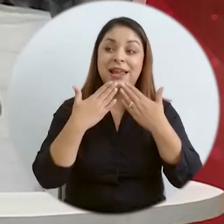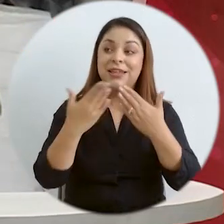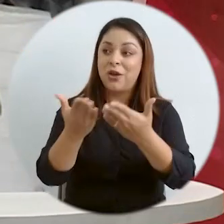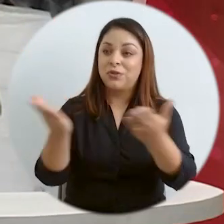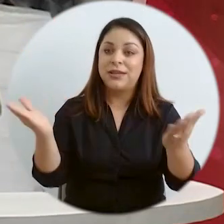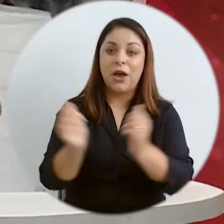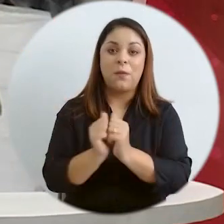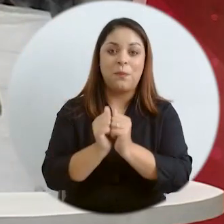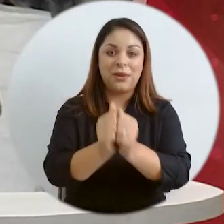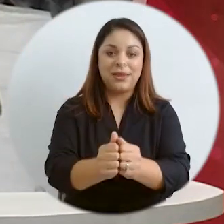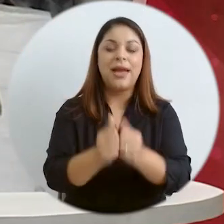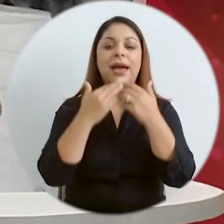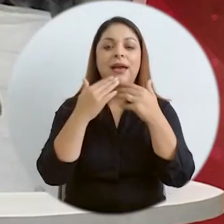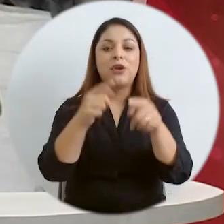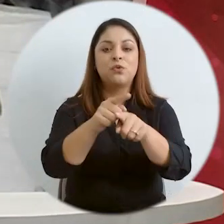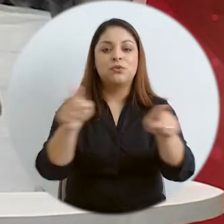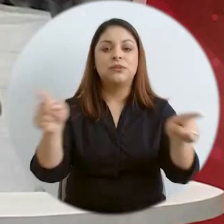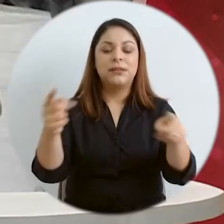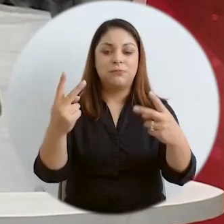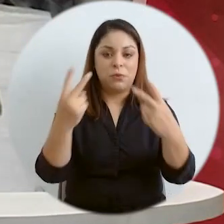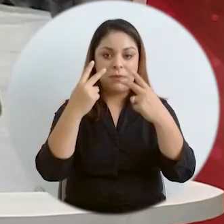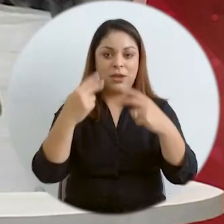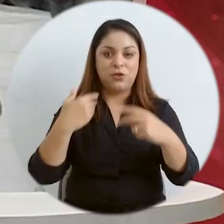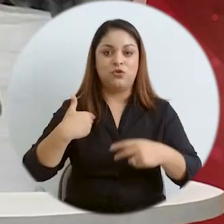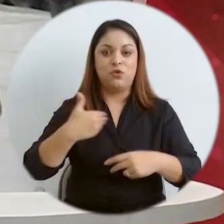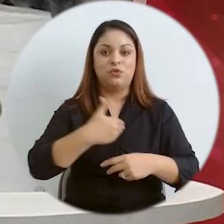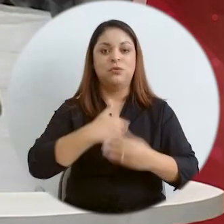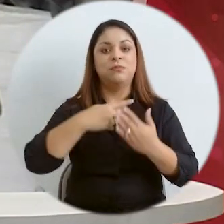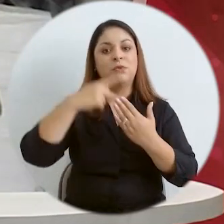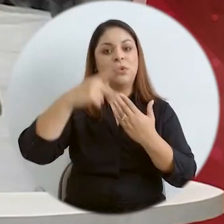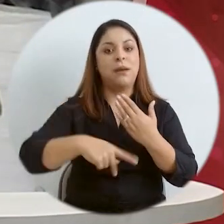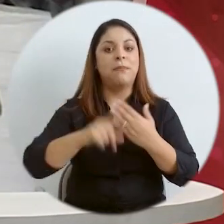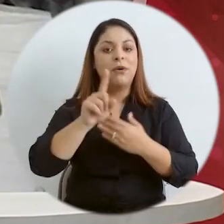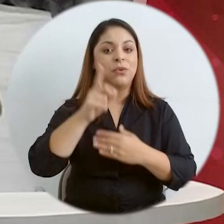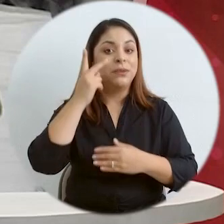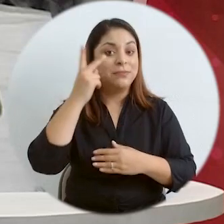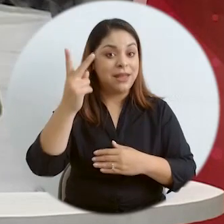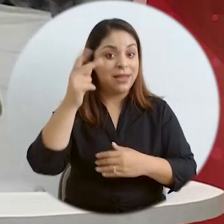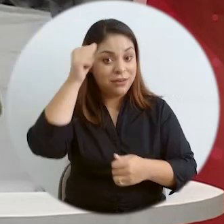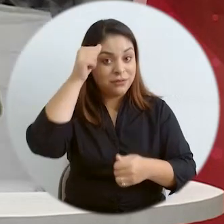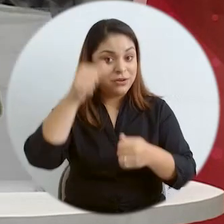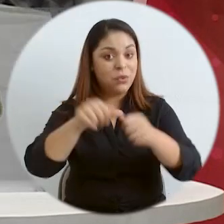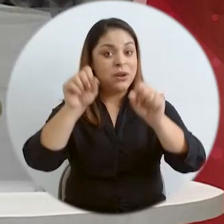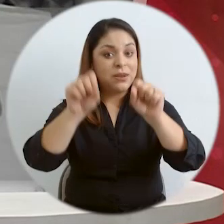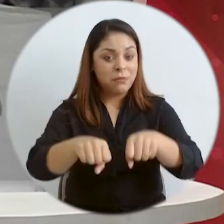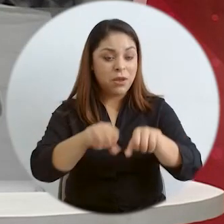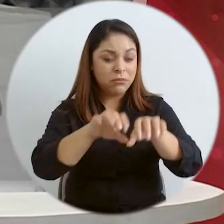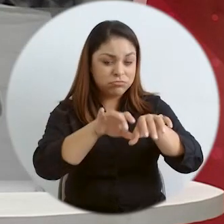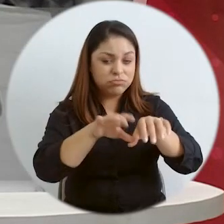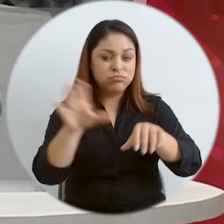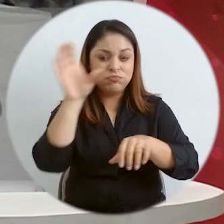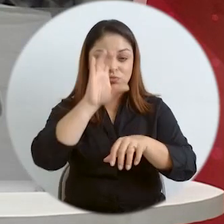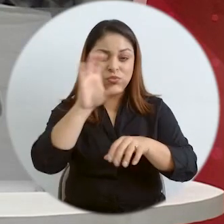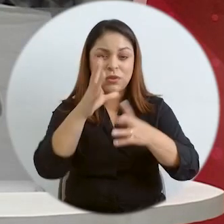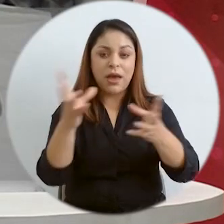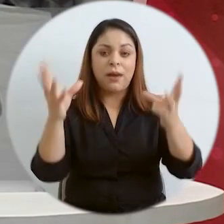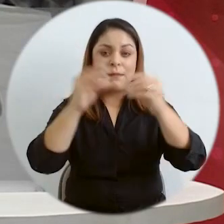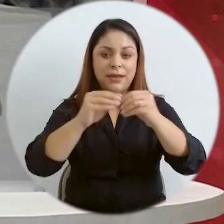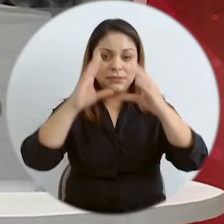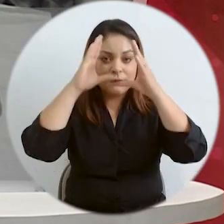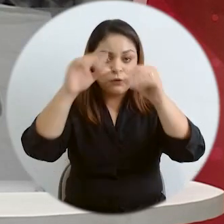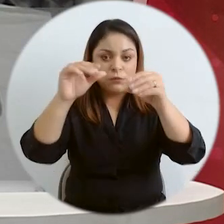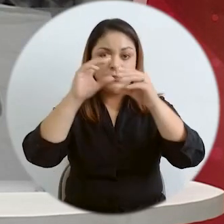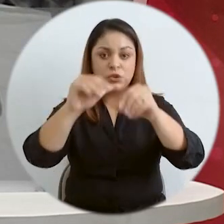por acompañarnos, a ustedes por estar con nosotros aquí en Una Mirada. Les recuerdo que puede buscar más información sobre este y otros